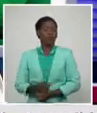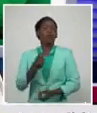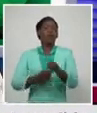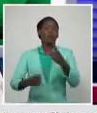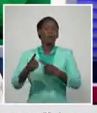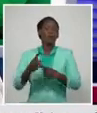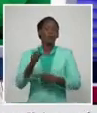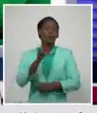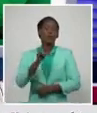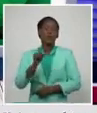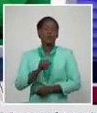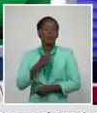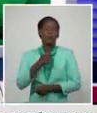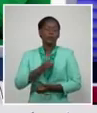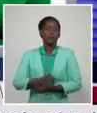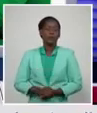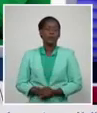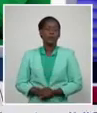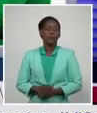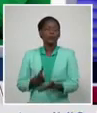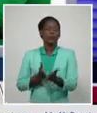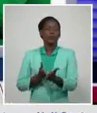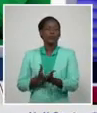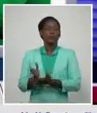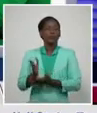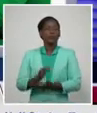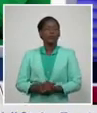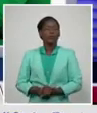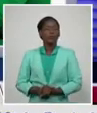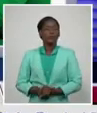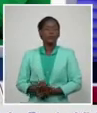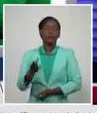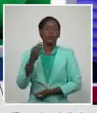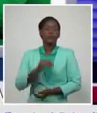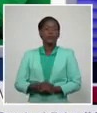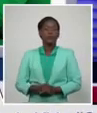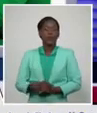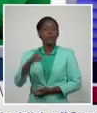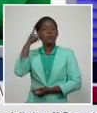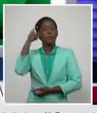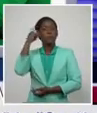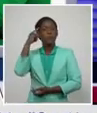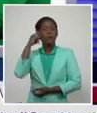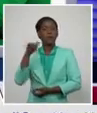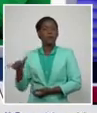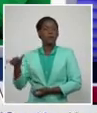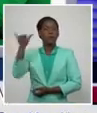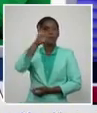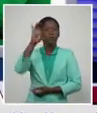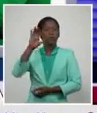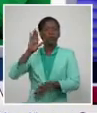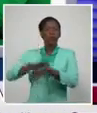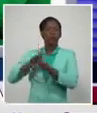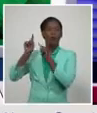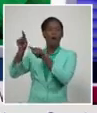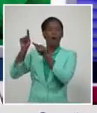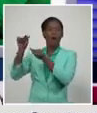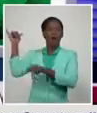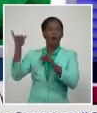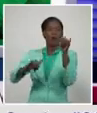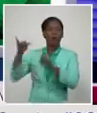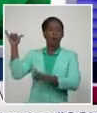menos, siguen hablando de la historia de los aeropuertos y creo que el protocolo que tiene Cuba y los